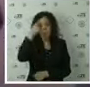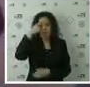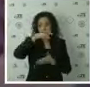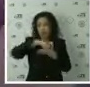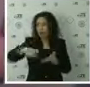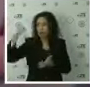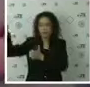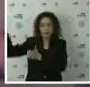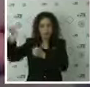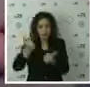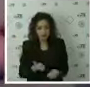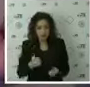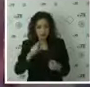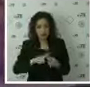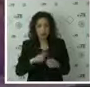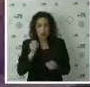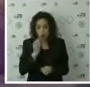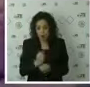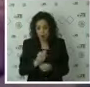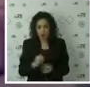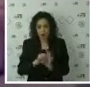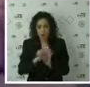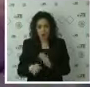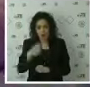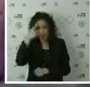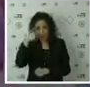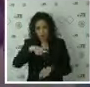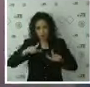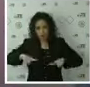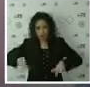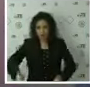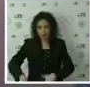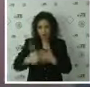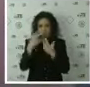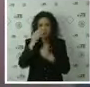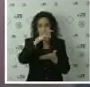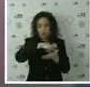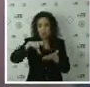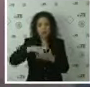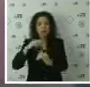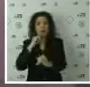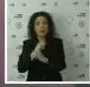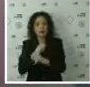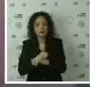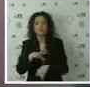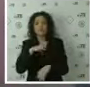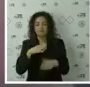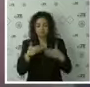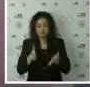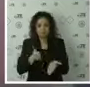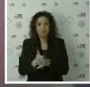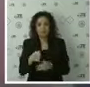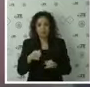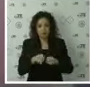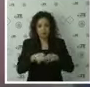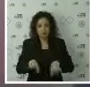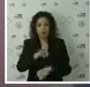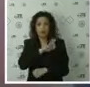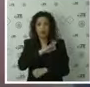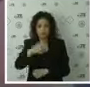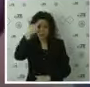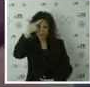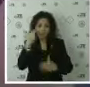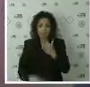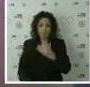de reuniones virtuales como en la que estamos ahora y plataformas para compras en línea tienen acceso a cierta información que podría llegar a vulnerar nuestra